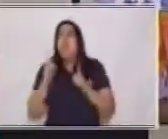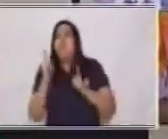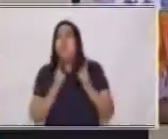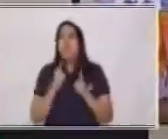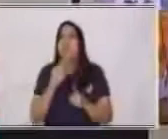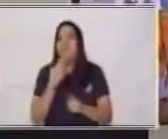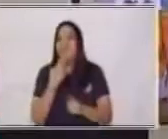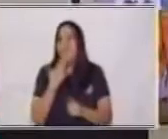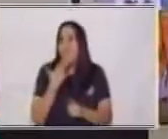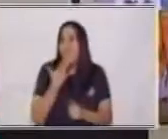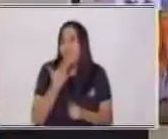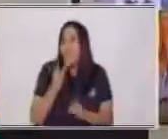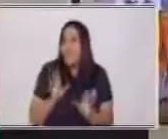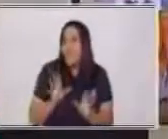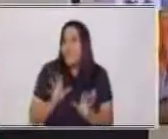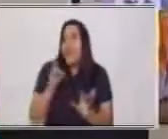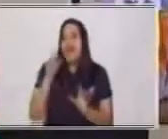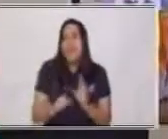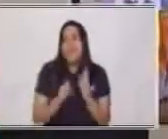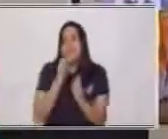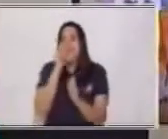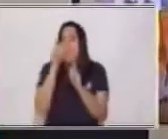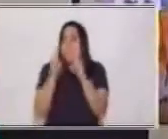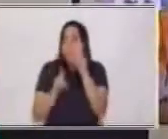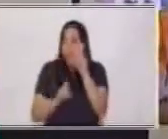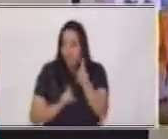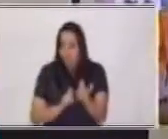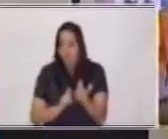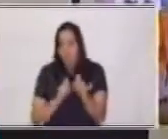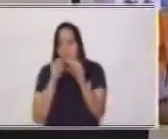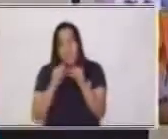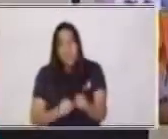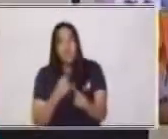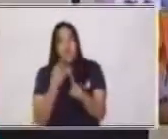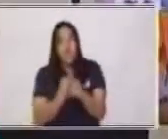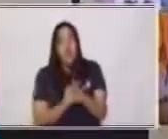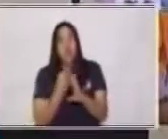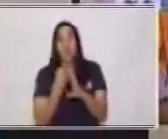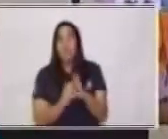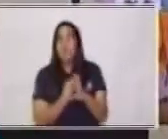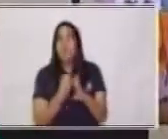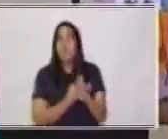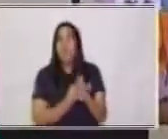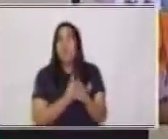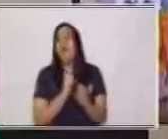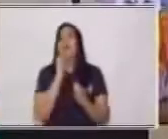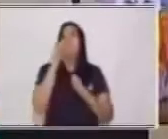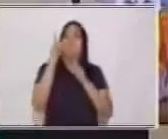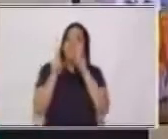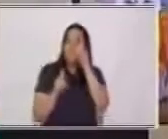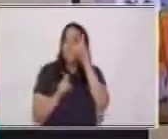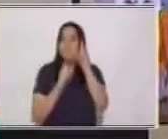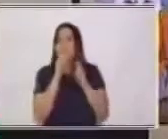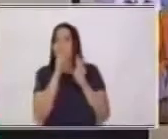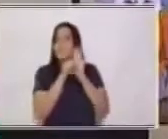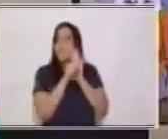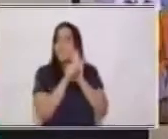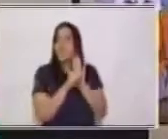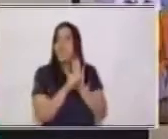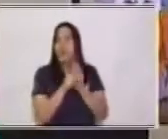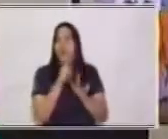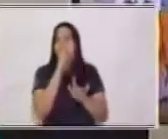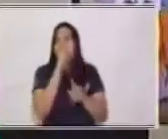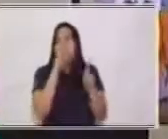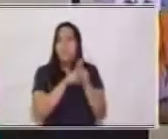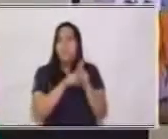son a base de preguntas y se utilizan con los signos de interrogación. También